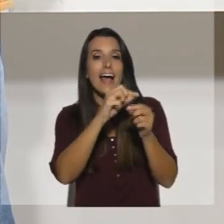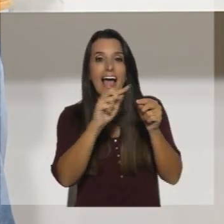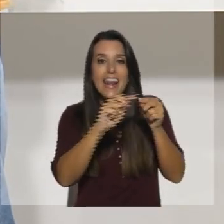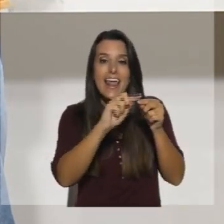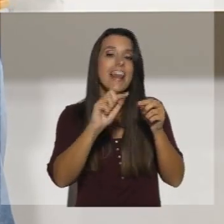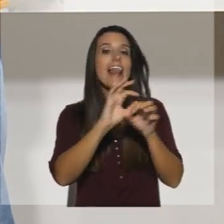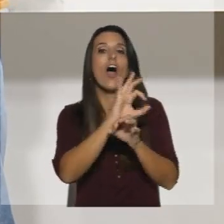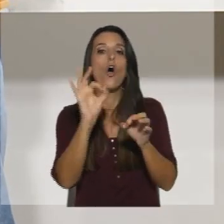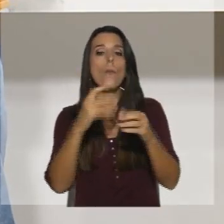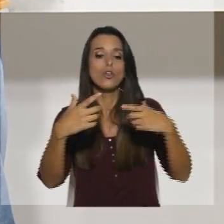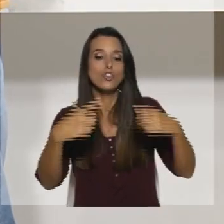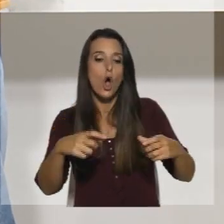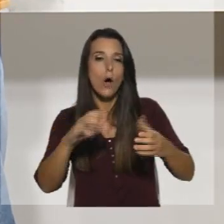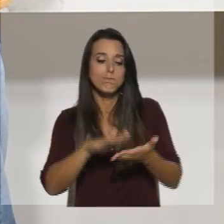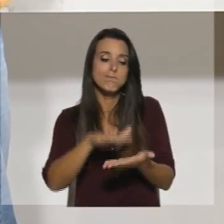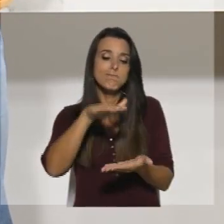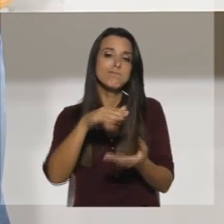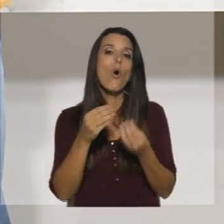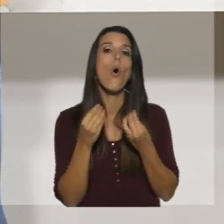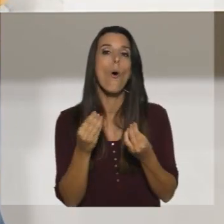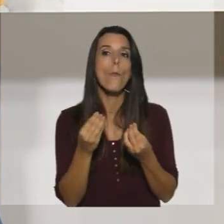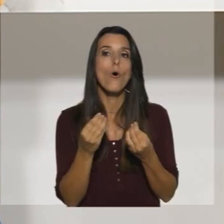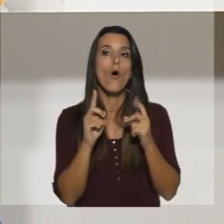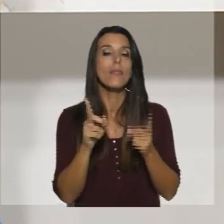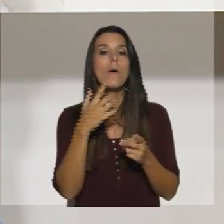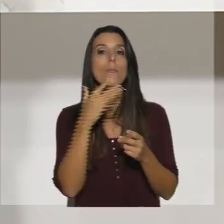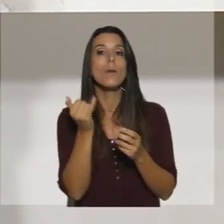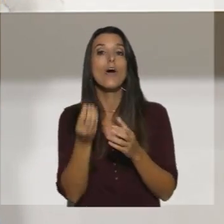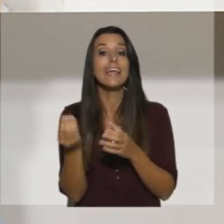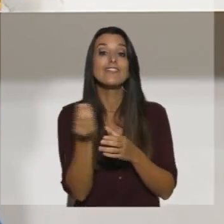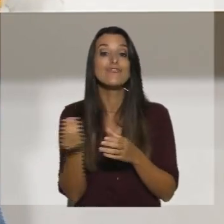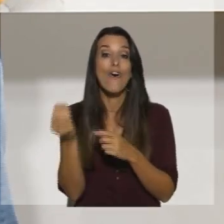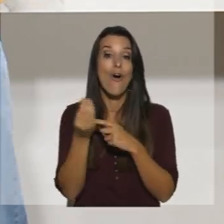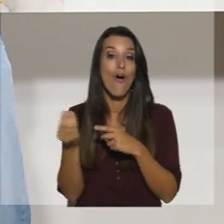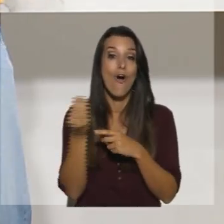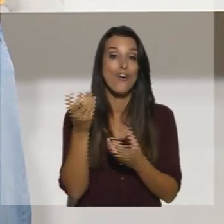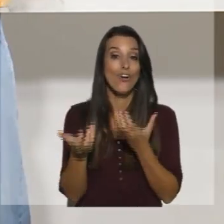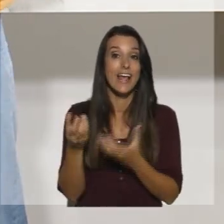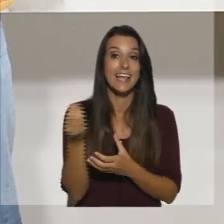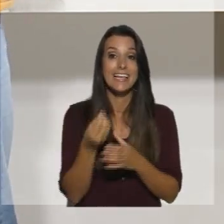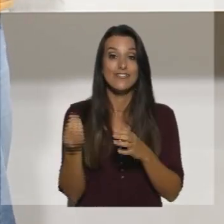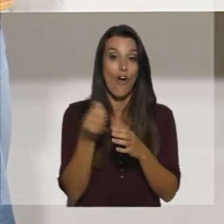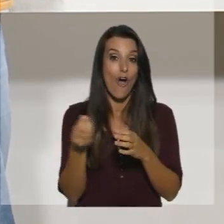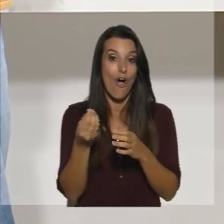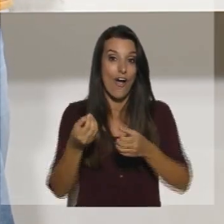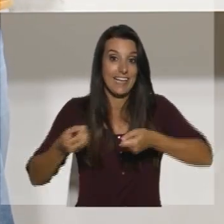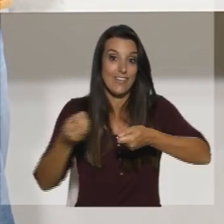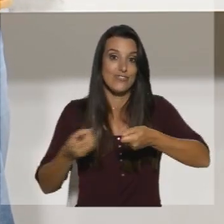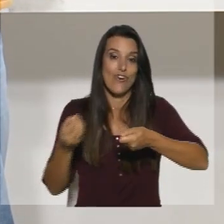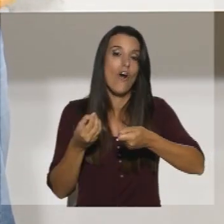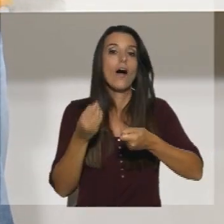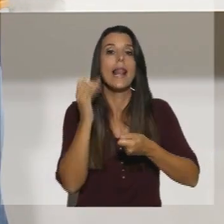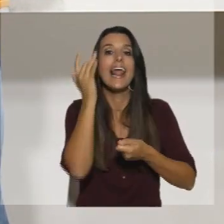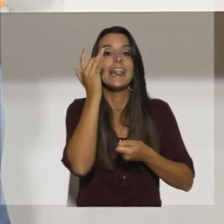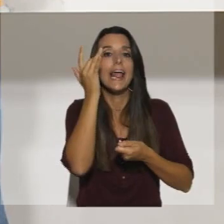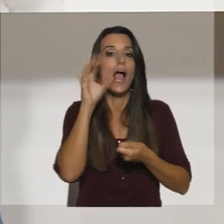bizcochuelo, lo que sea. Lo el pueden guisito contar en tu casa, que me contaste el guisito, secretito. Mi casa, el guisito de lentejas que hice ayer